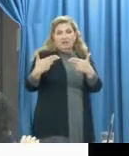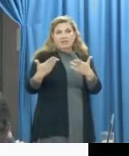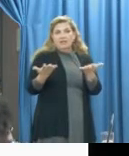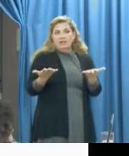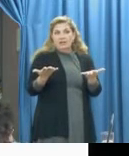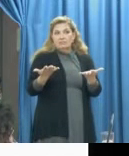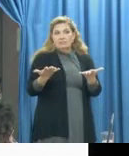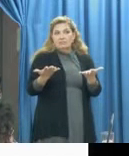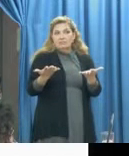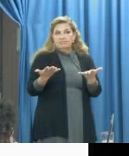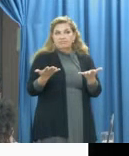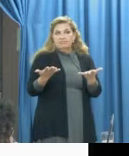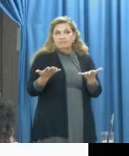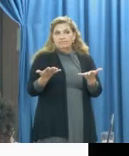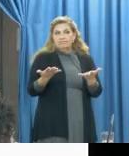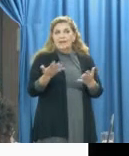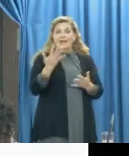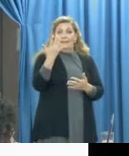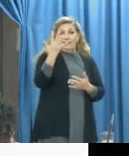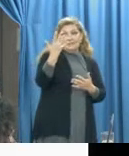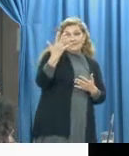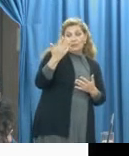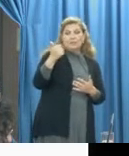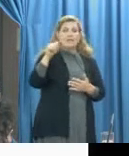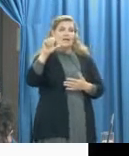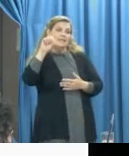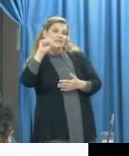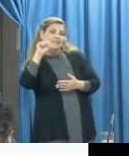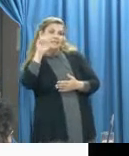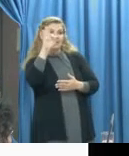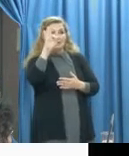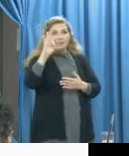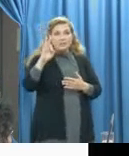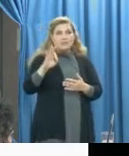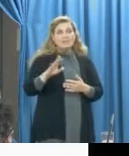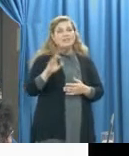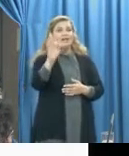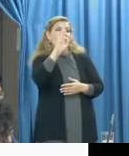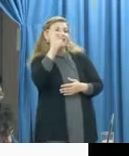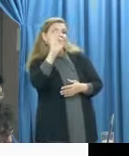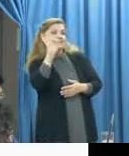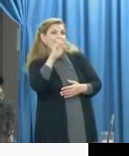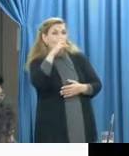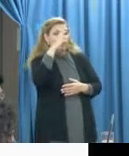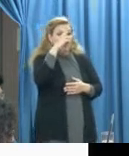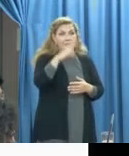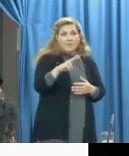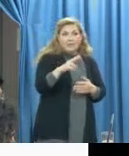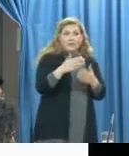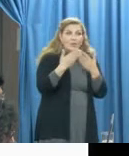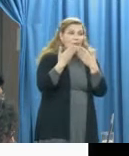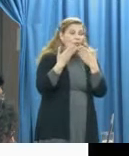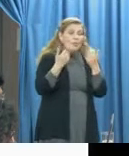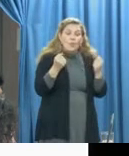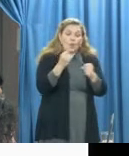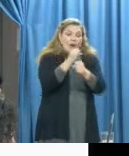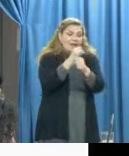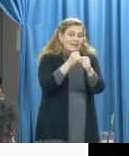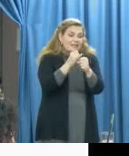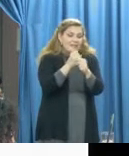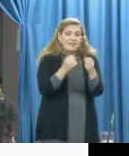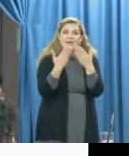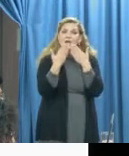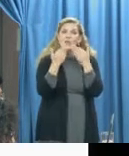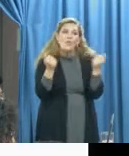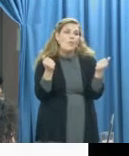hereditarias? Del 50 al 60% por teoría. Pero en México no contamos con estudios ni con